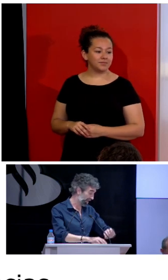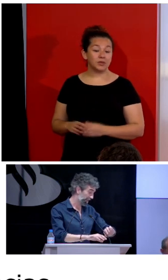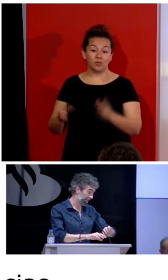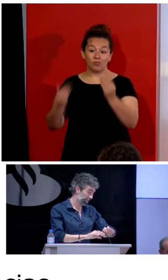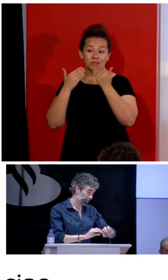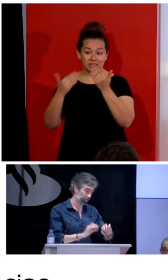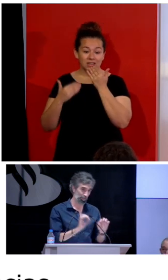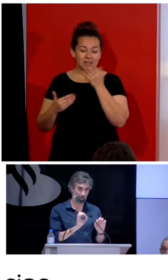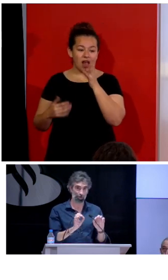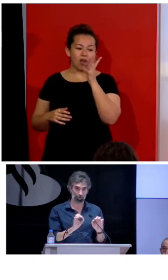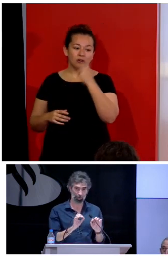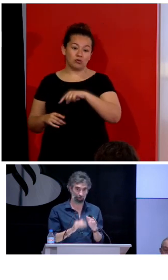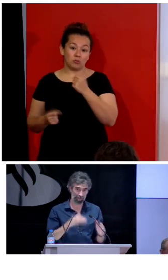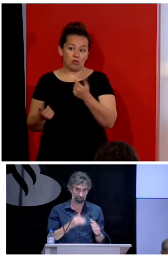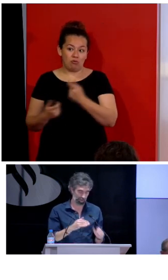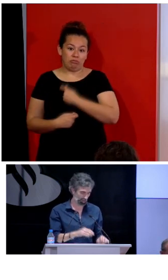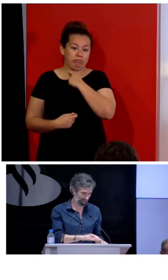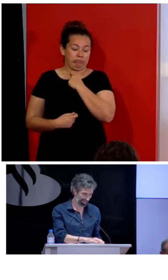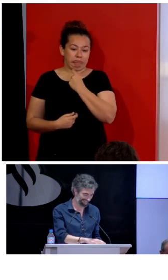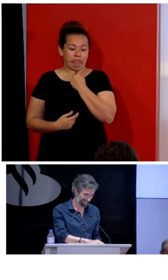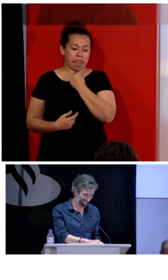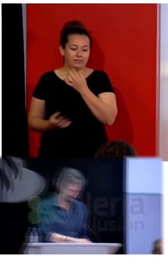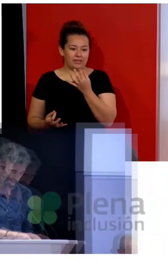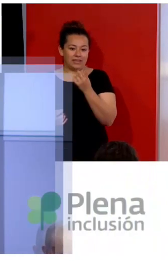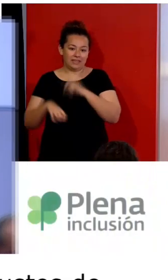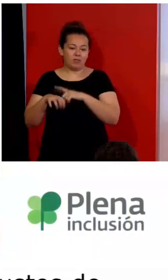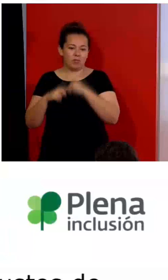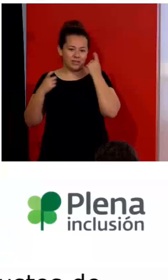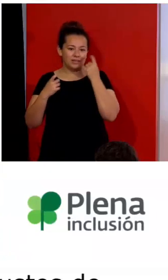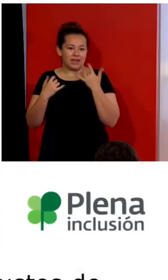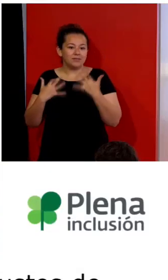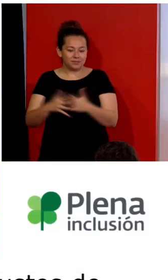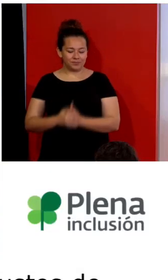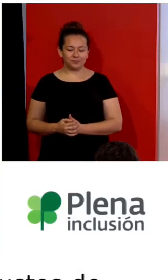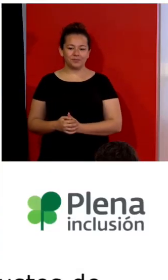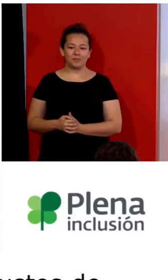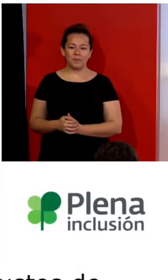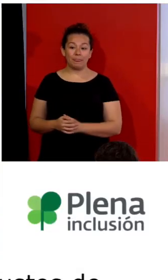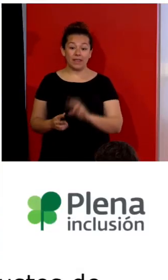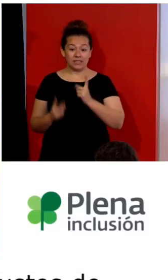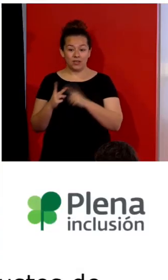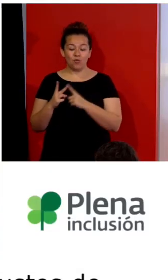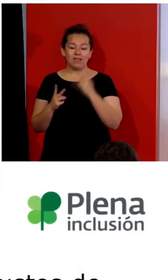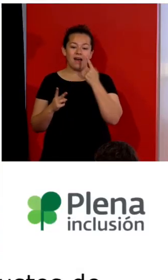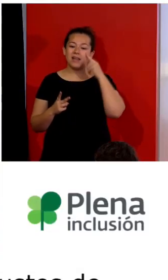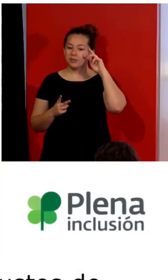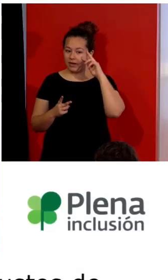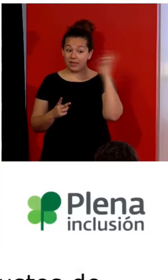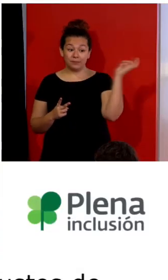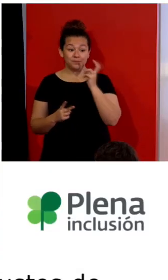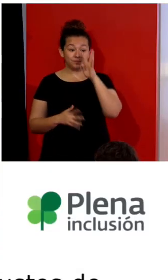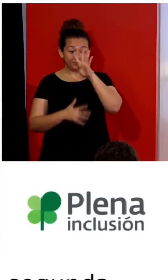Muchas gracias. Vamos un poco justos de tiempo, vamos a intentar agilizar. La segunda experiencia llega desde